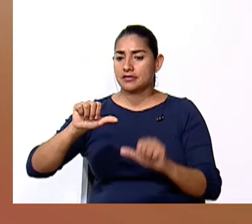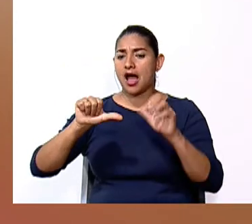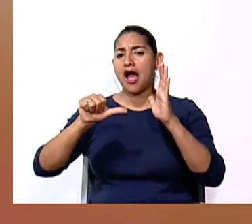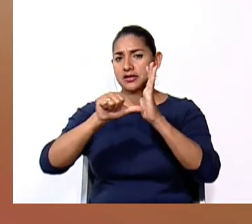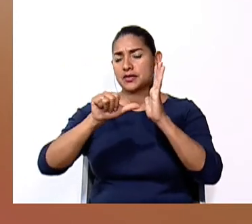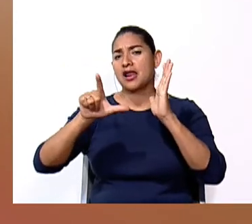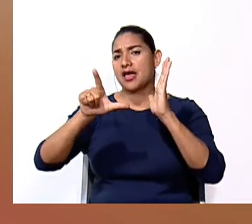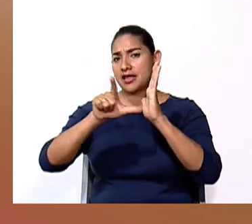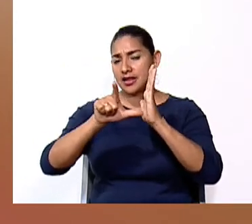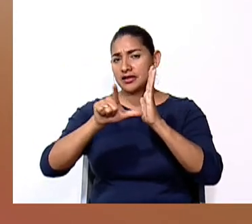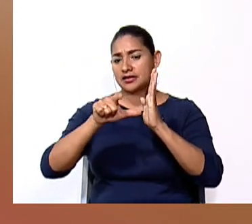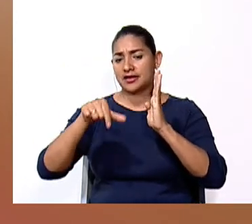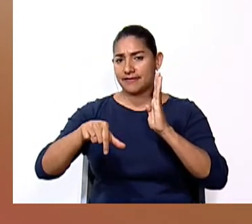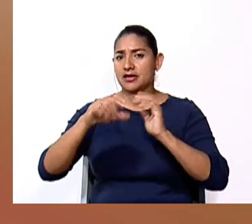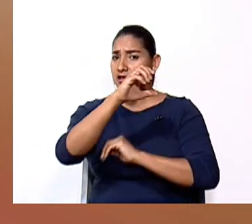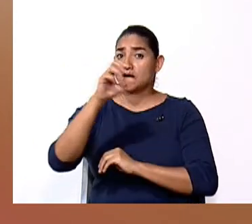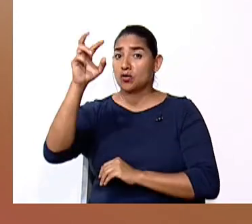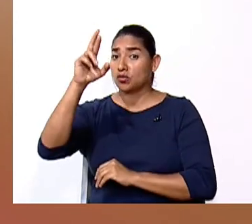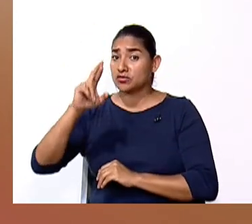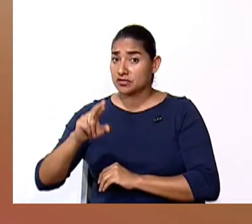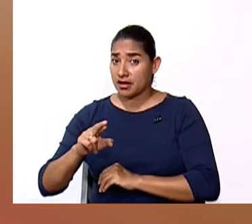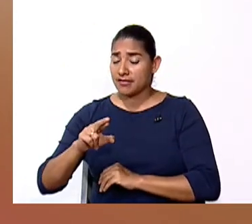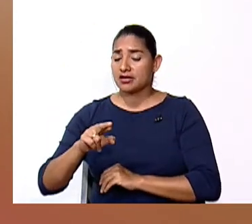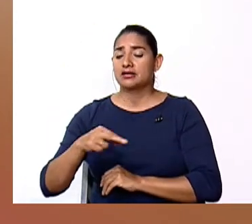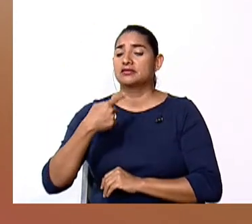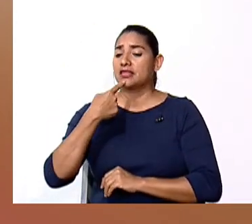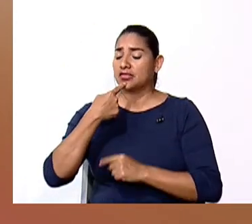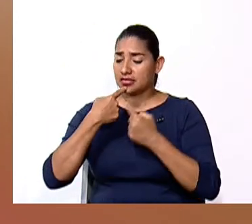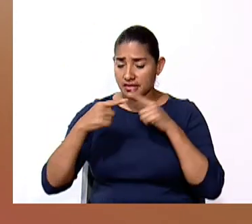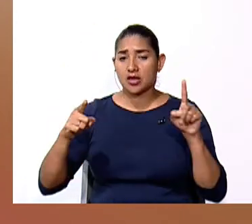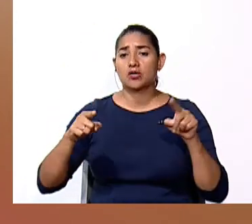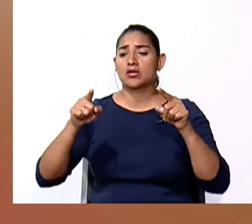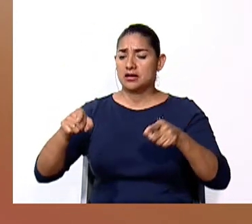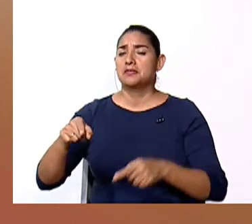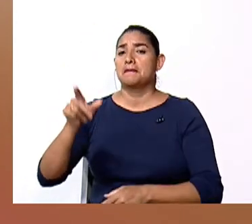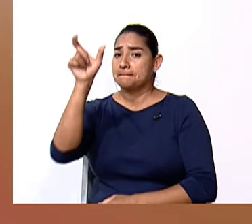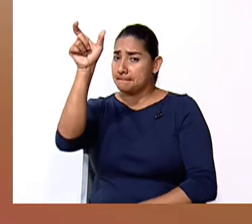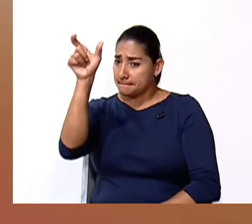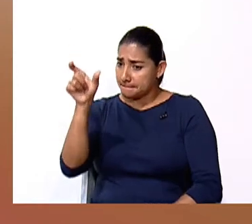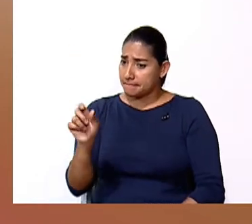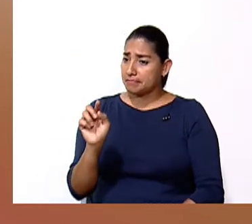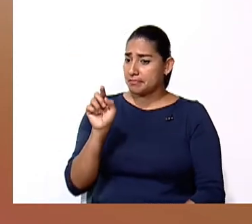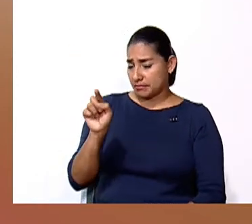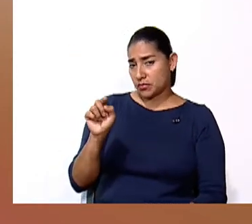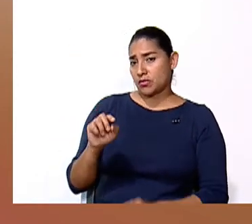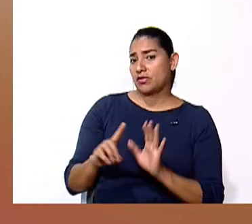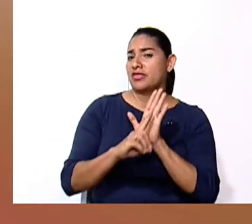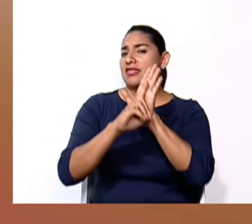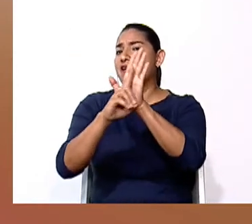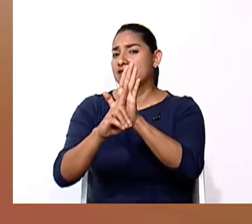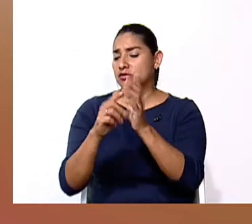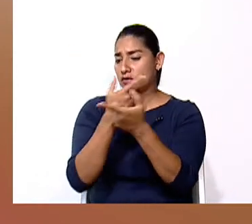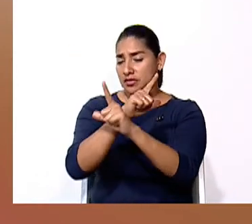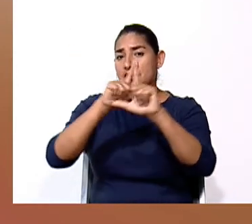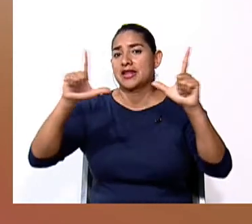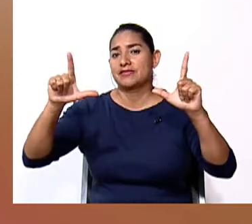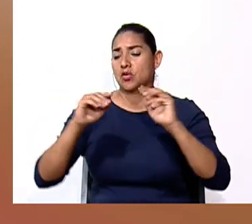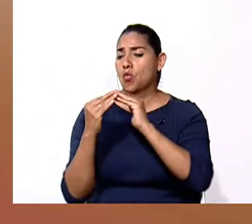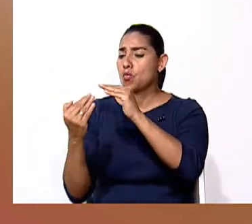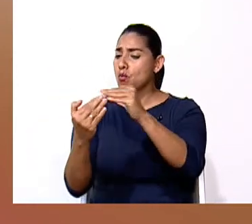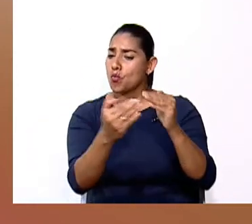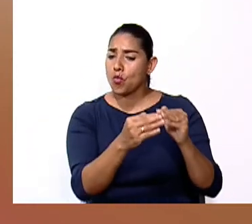nuestra historia es Garavito. Garavito ha sido un personaje muy importante de